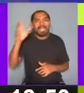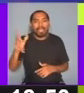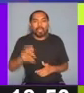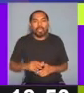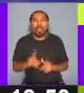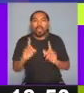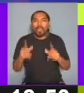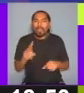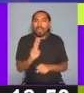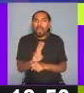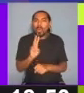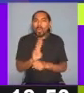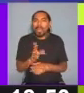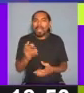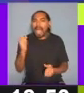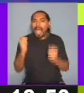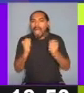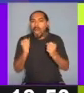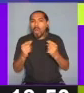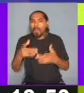es la economía formal